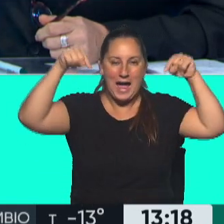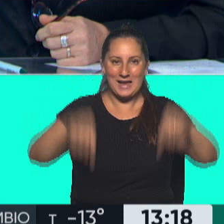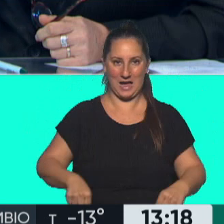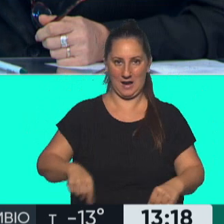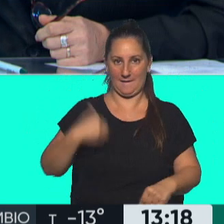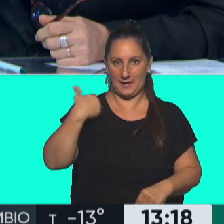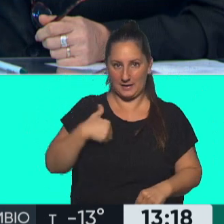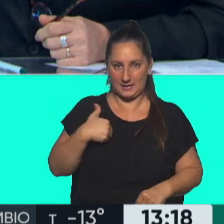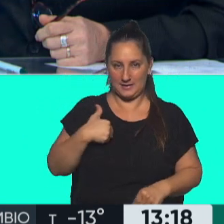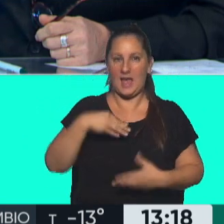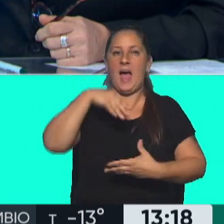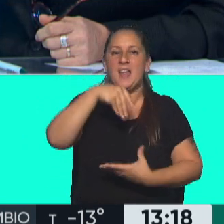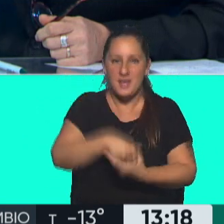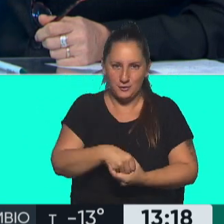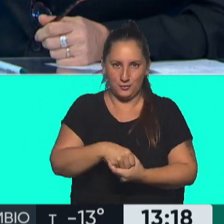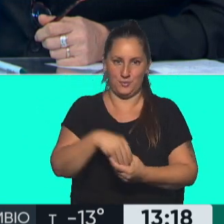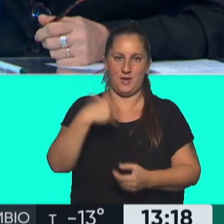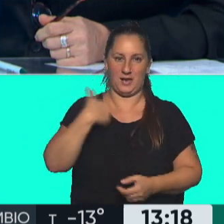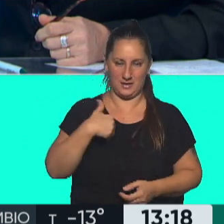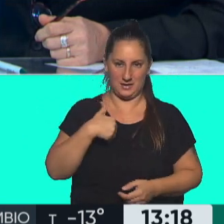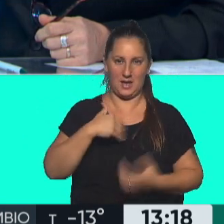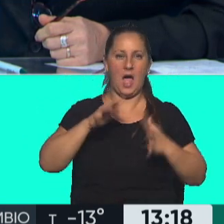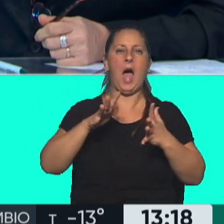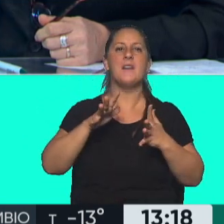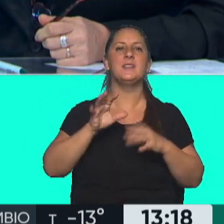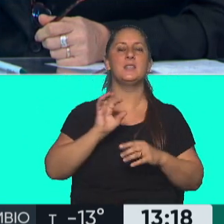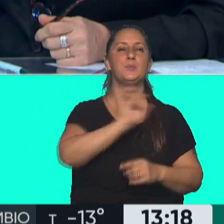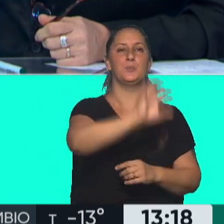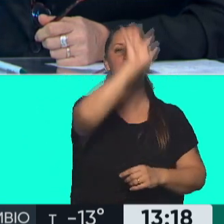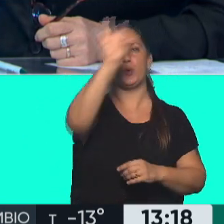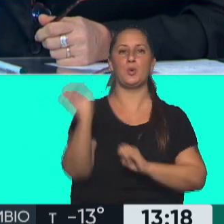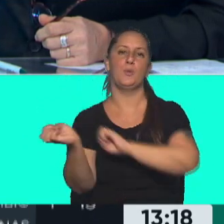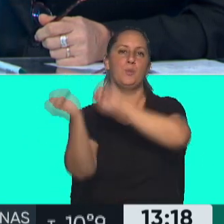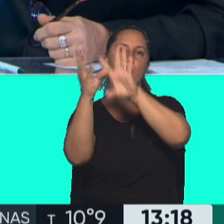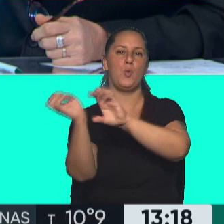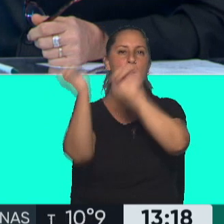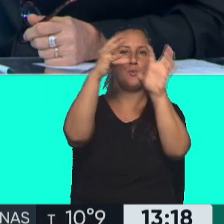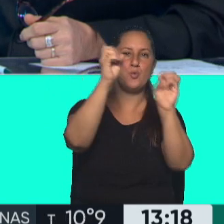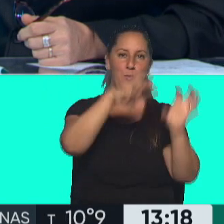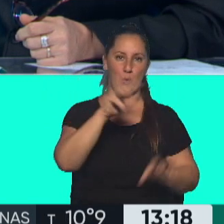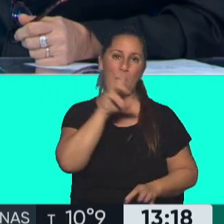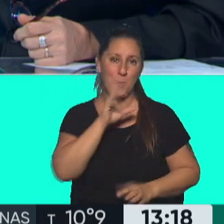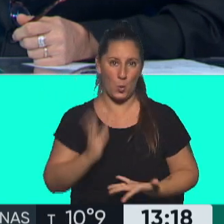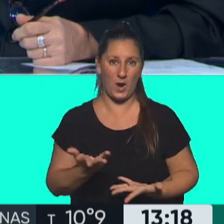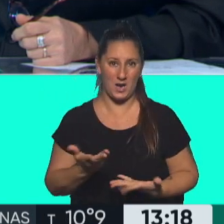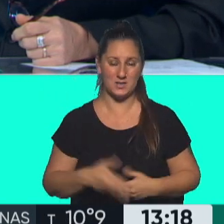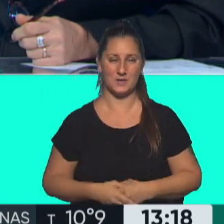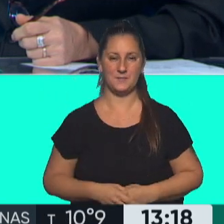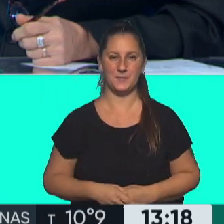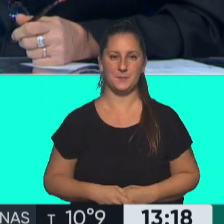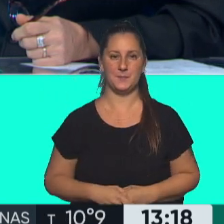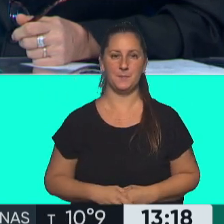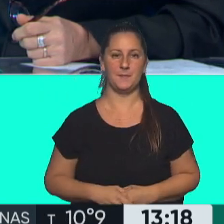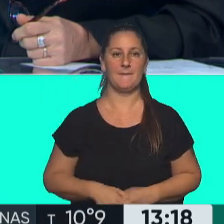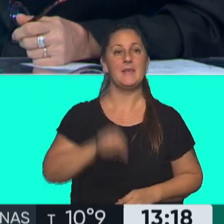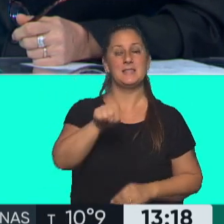país adentro y los van a veces van rotando a las víctimas no deportes de provincias caen